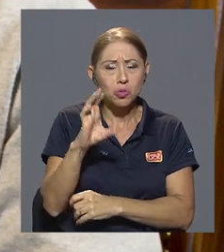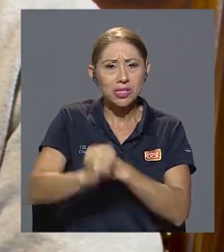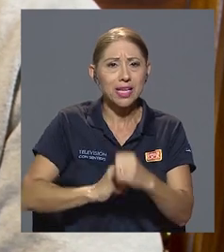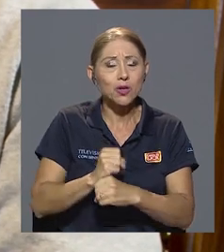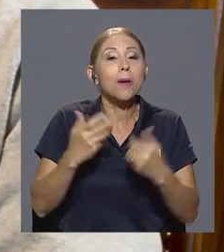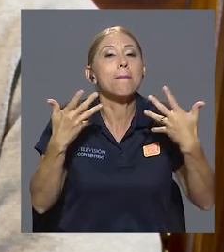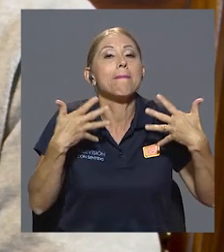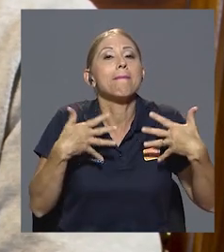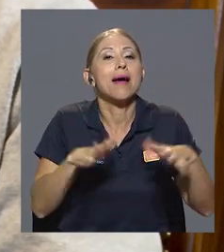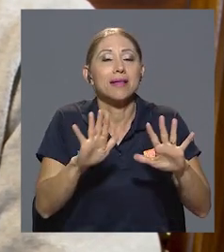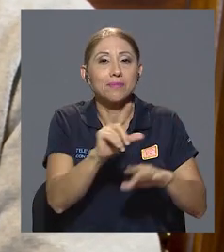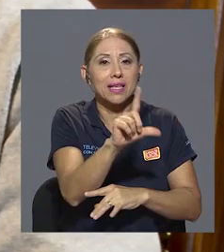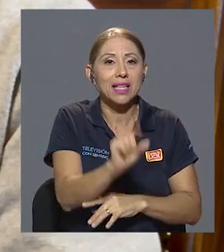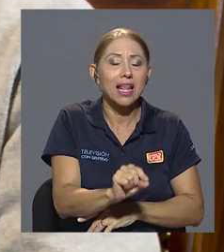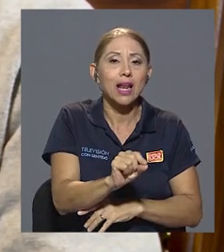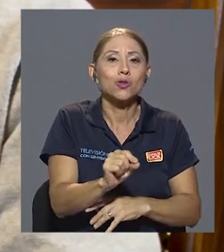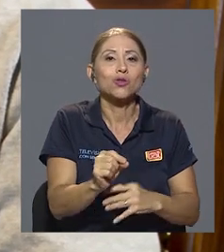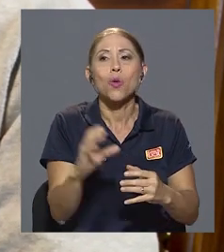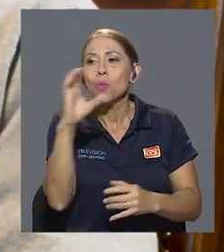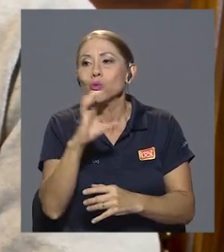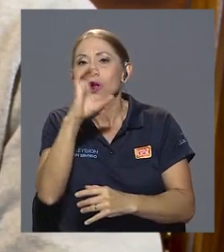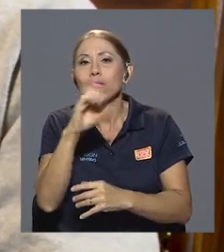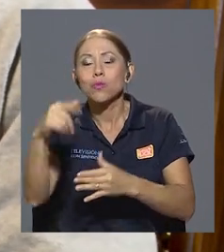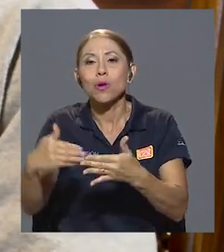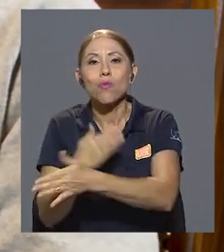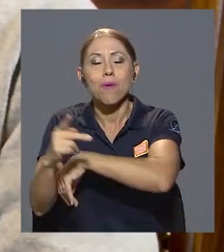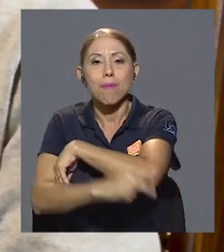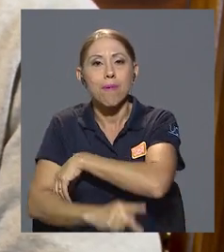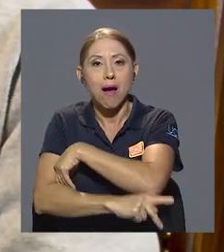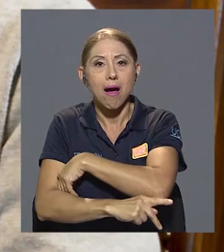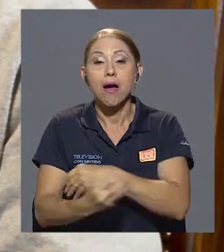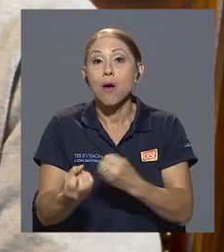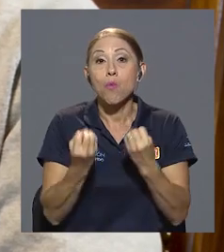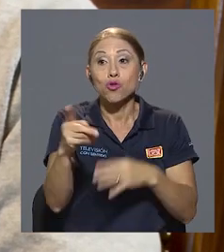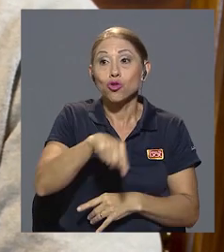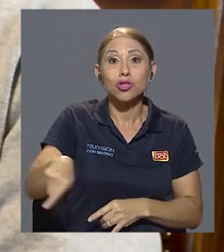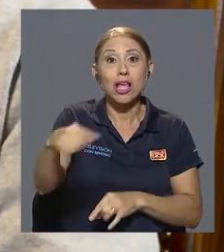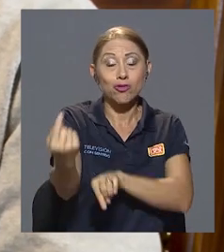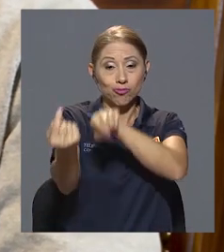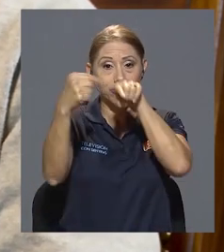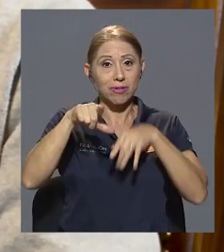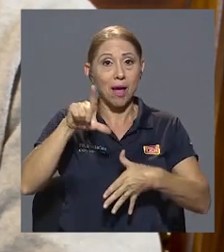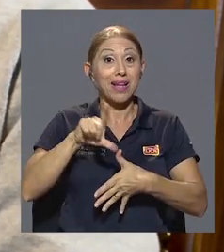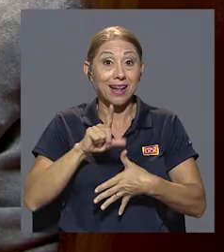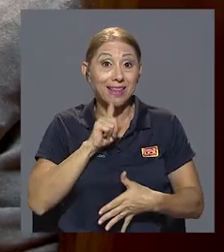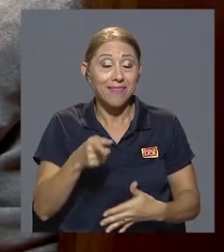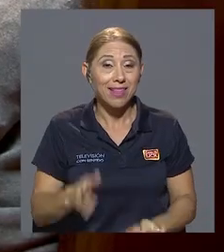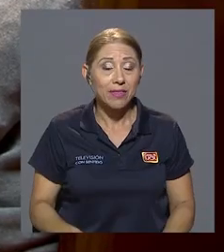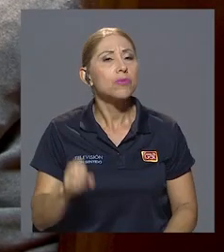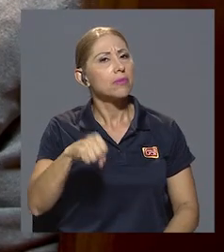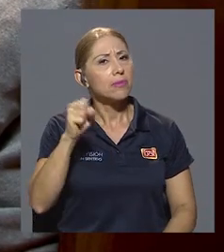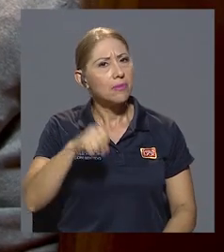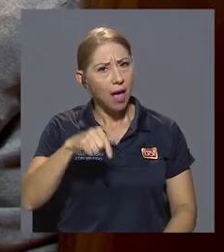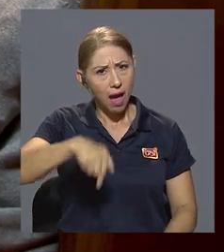más bien era los italianos los que buscaban una nueva parte a muchos de los cuales la encontraron acá en américa latina